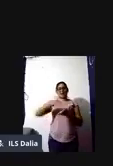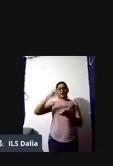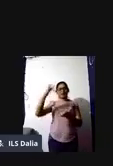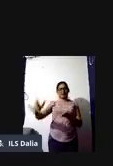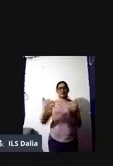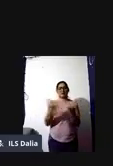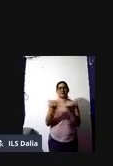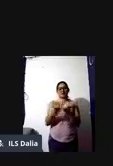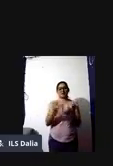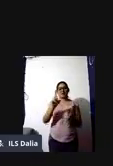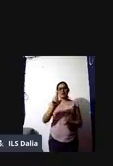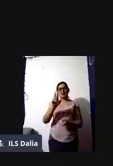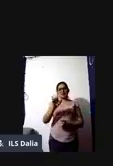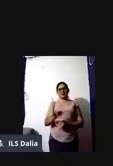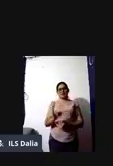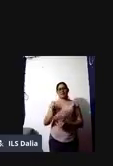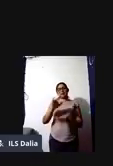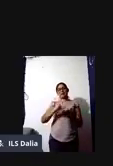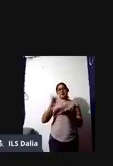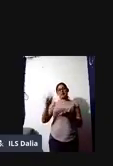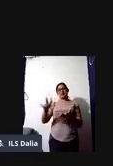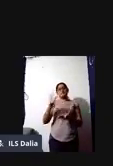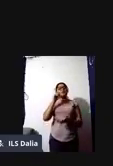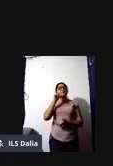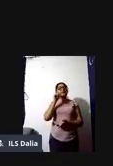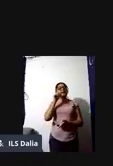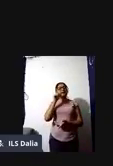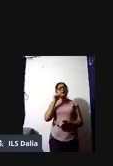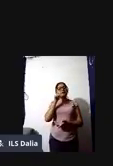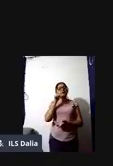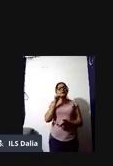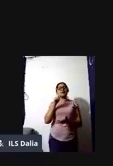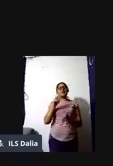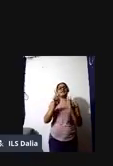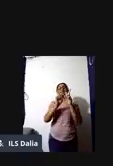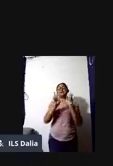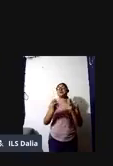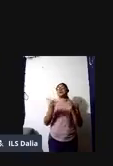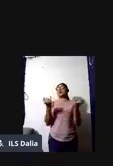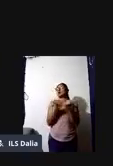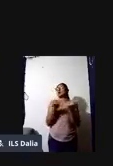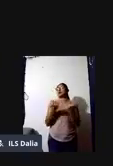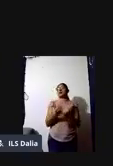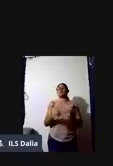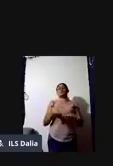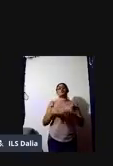querida Adri. Gracias. Mañana, temazo.